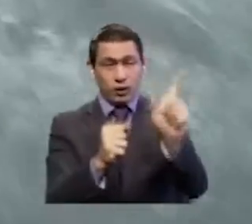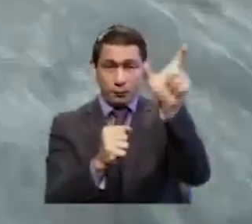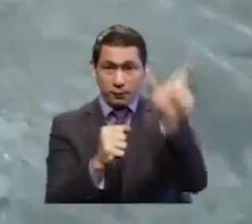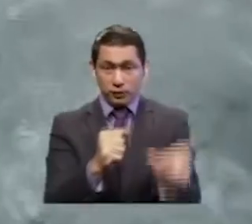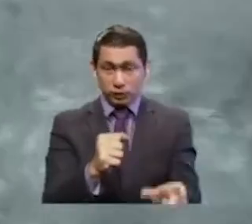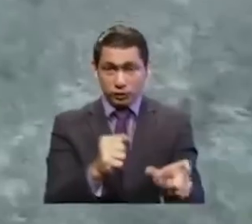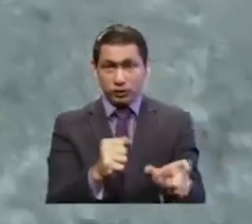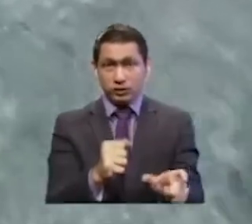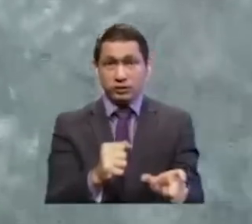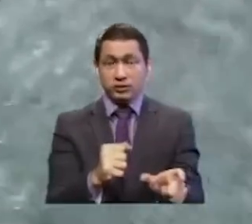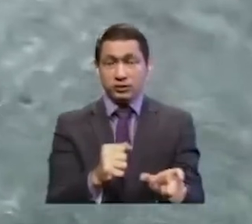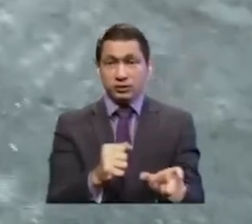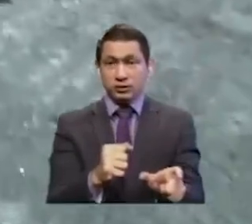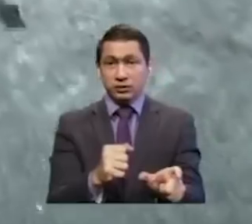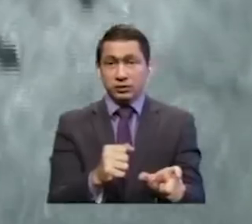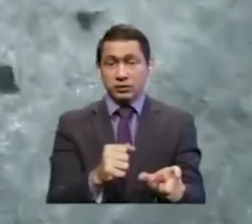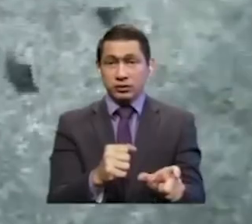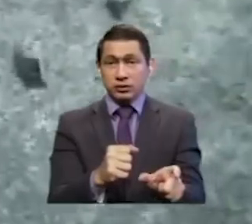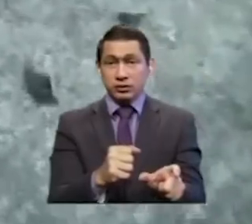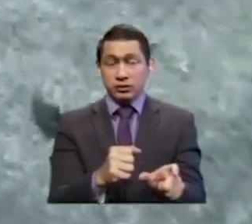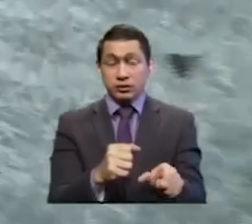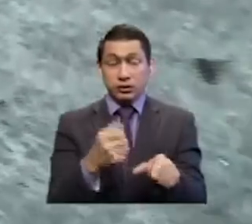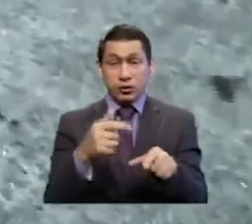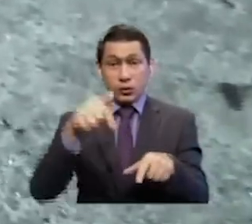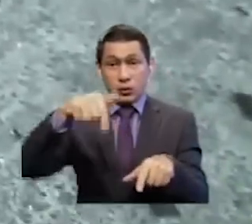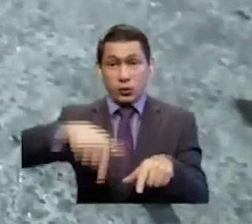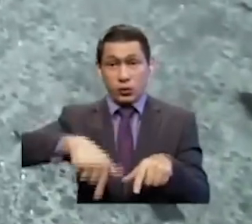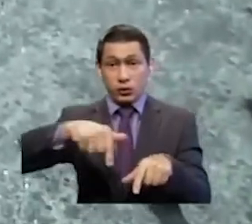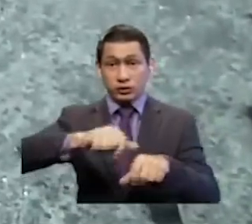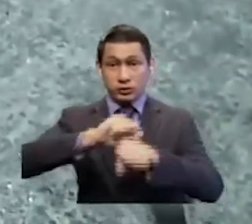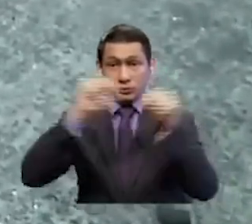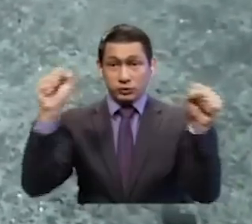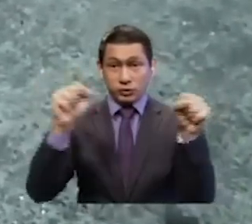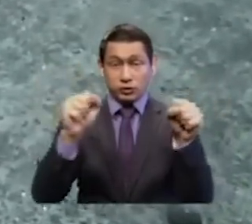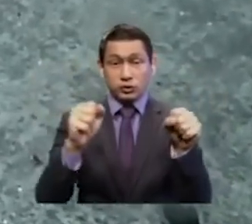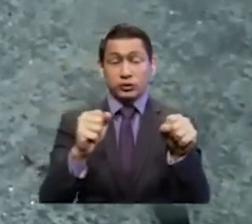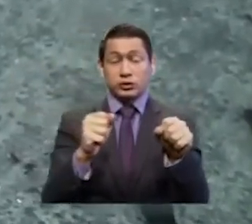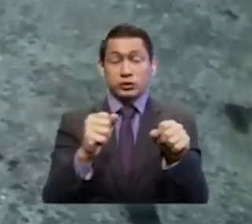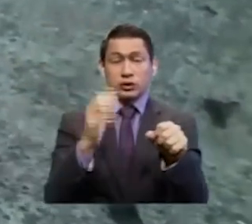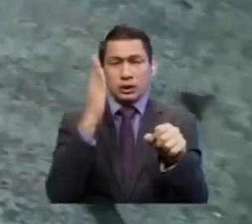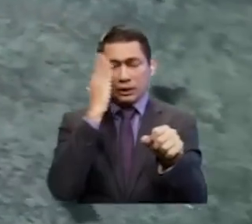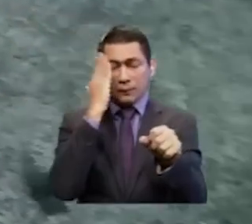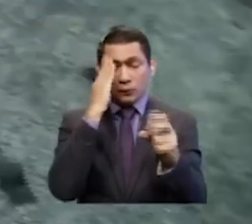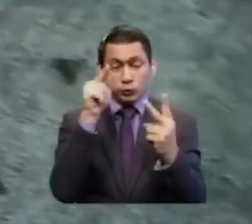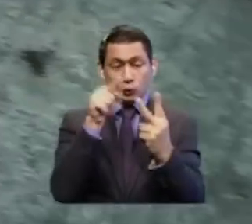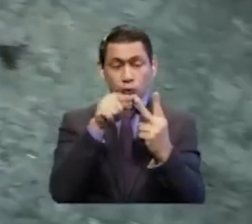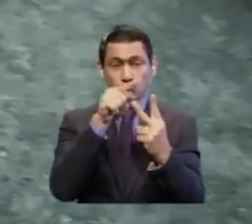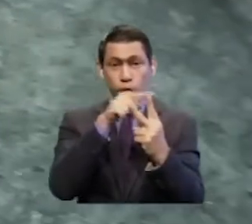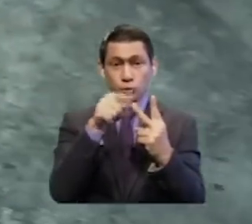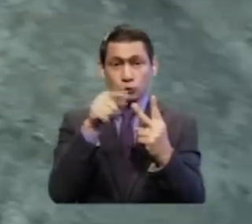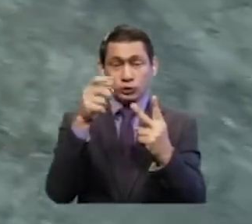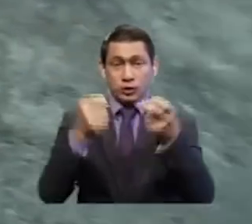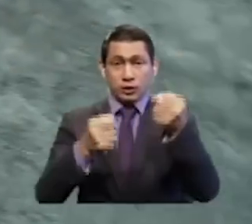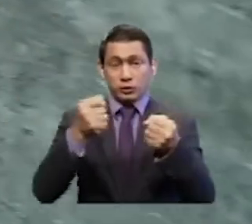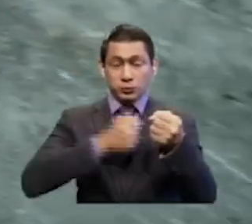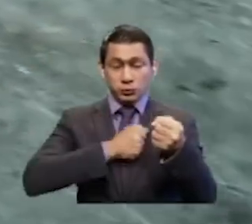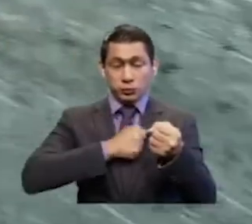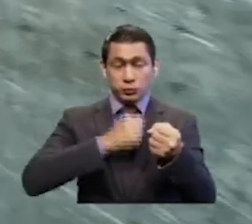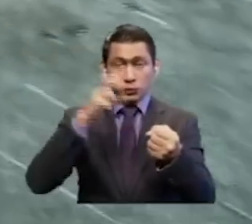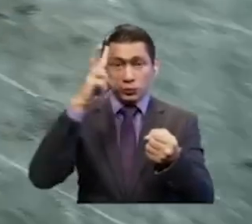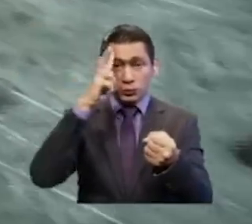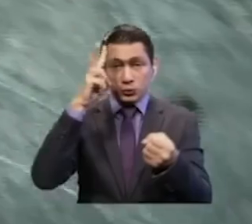que habría sucedido. Veíamos en la mañana que hay dos carros involucrados, uno de ellos ya fue trasladado por